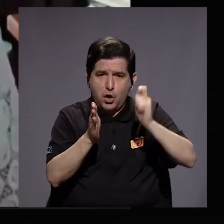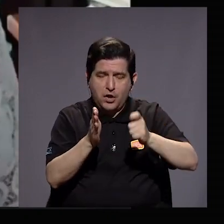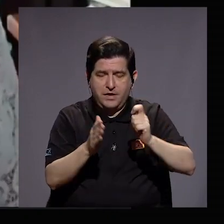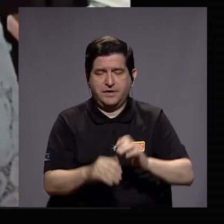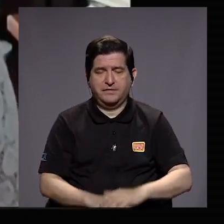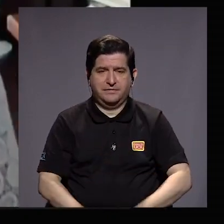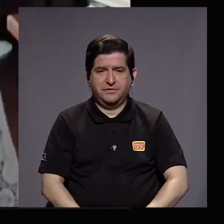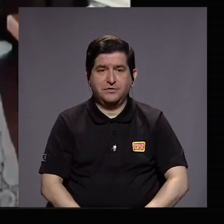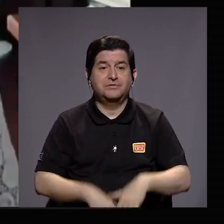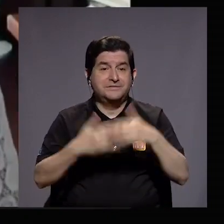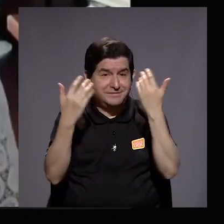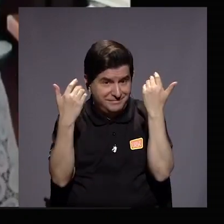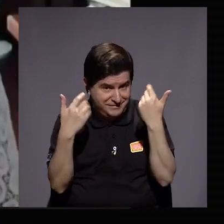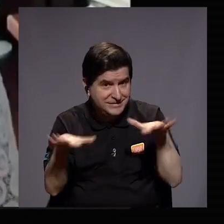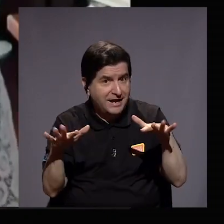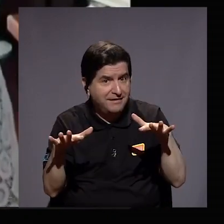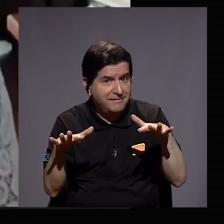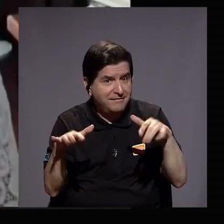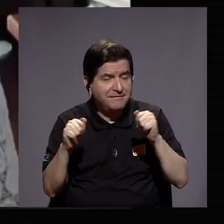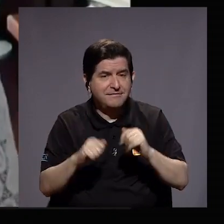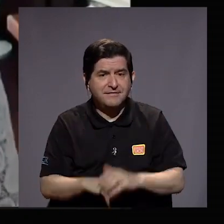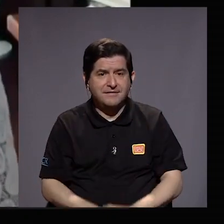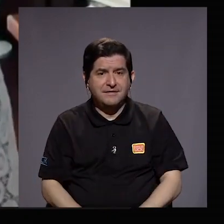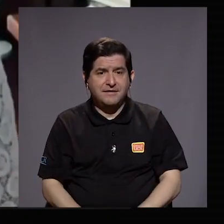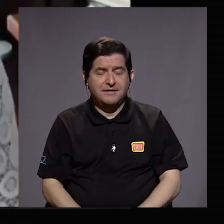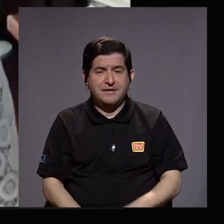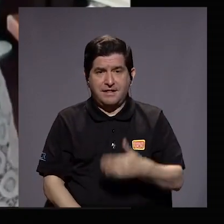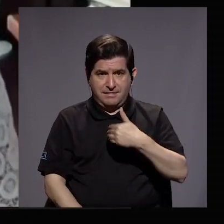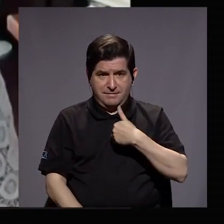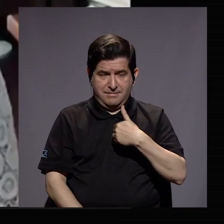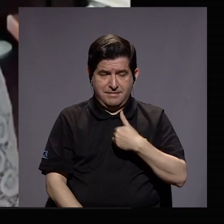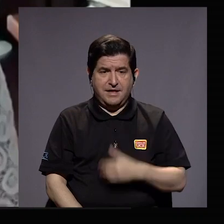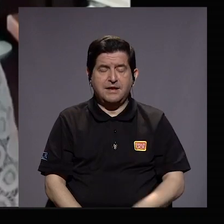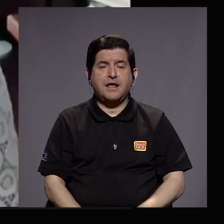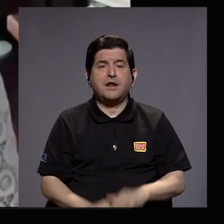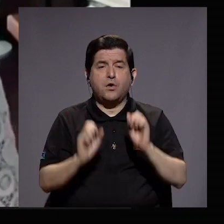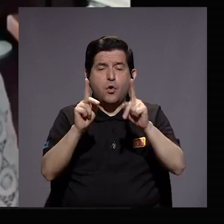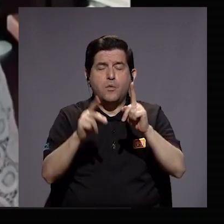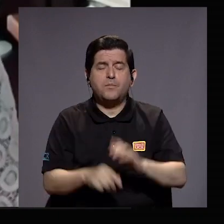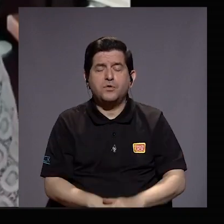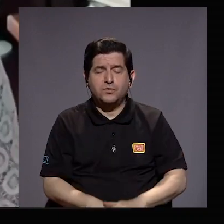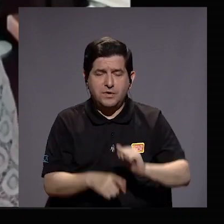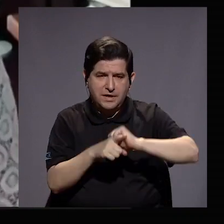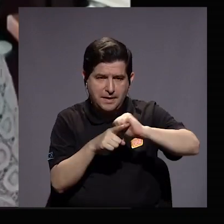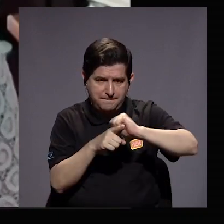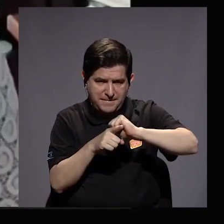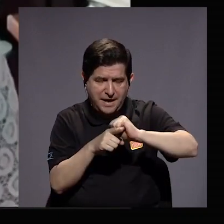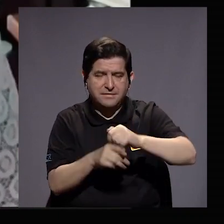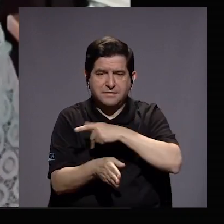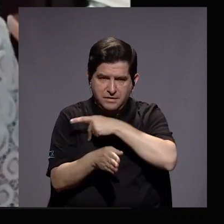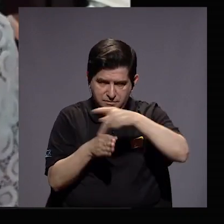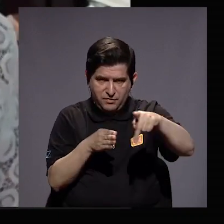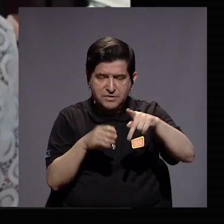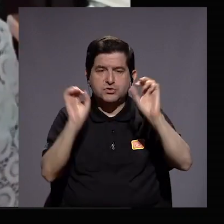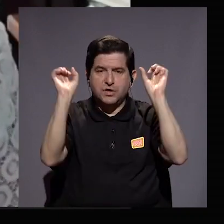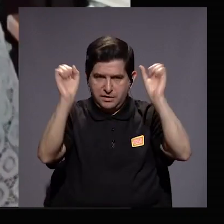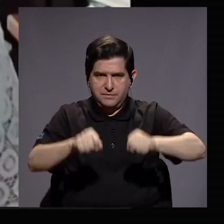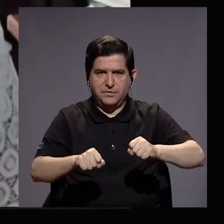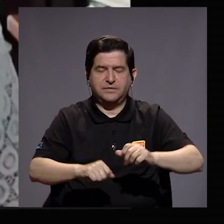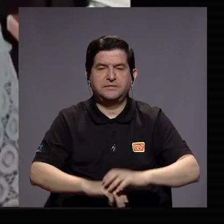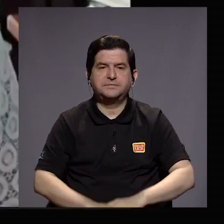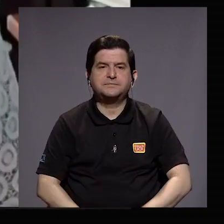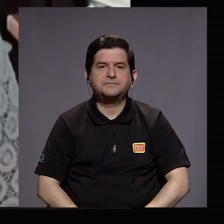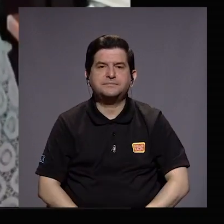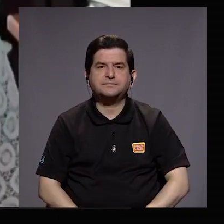incorporarme al colegio de abogados. Ya con ese atestado de poder ejercer mi profesión,